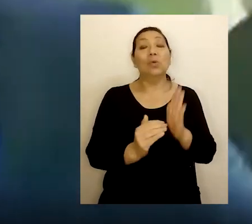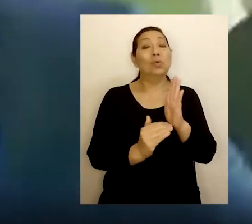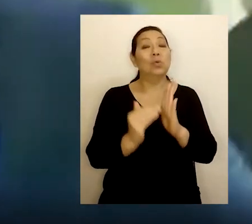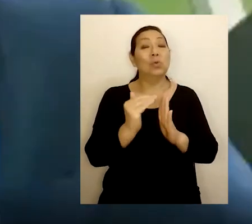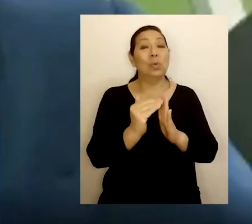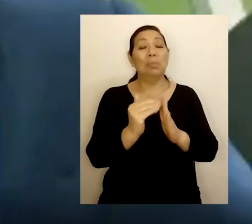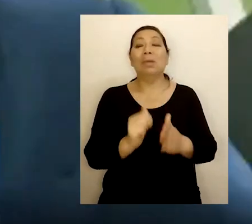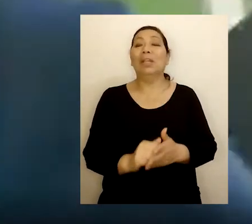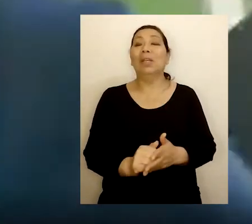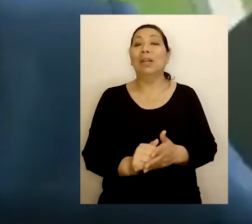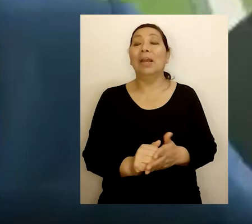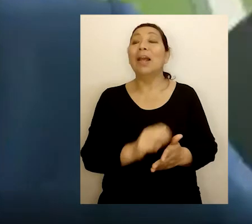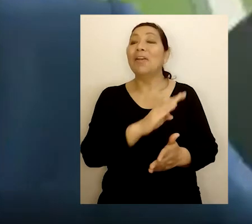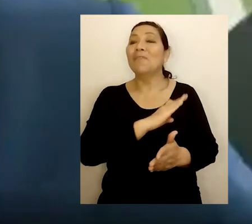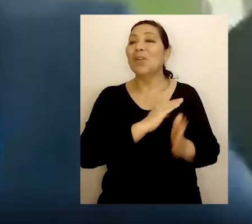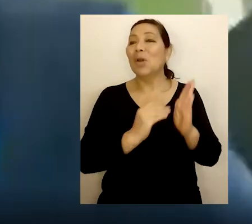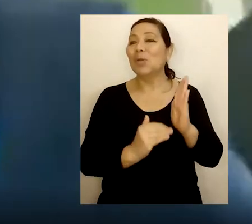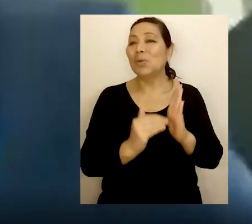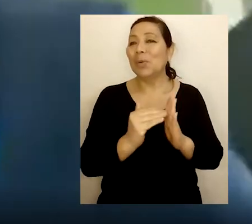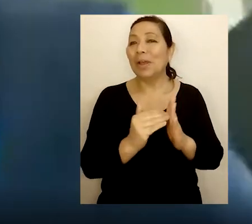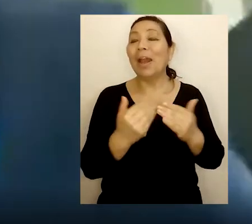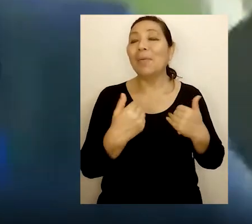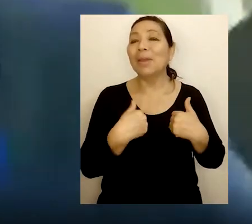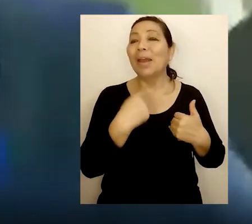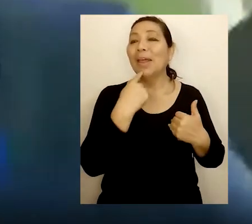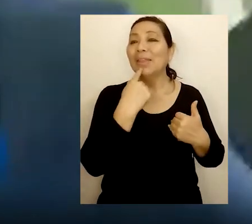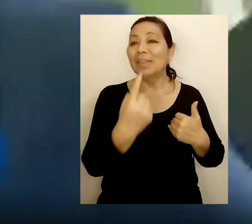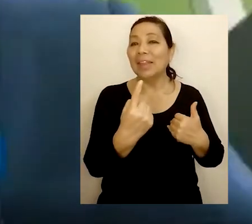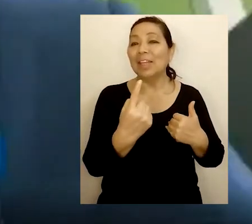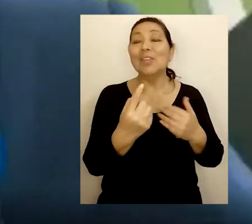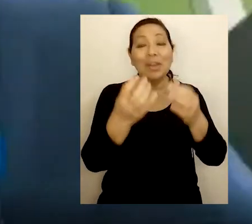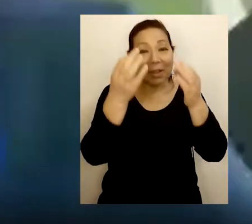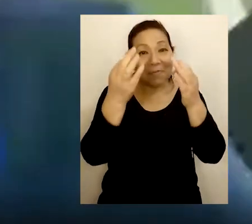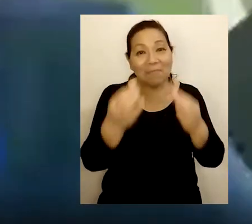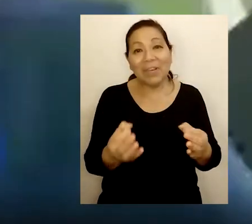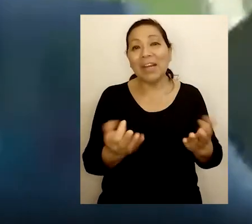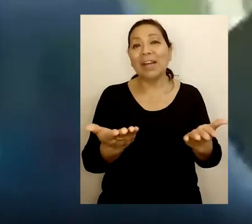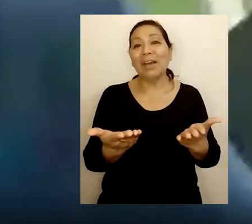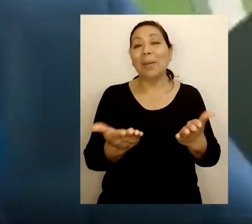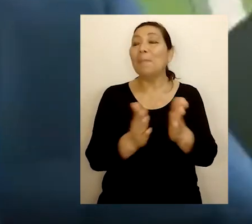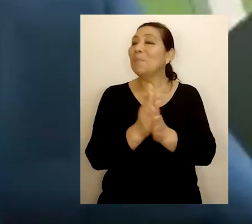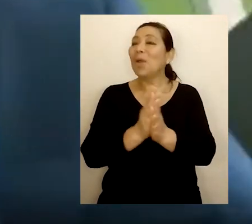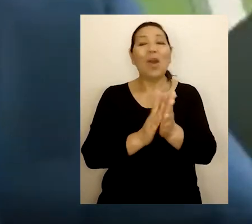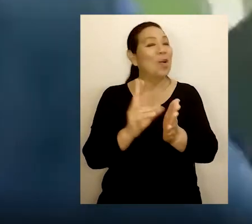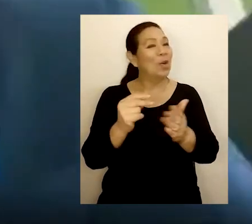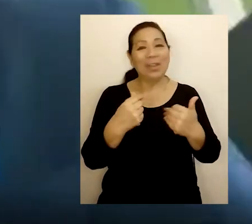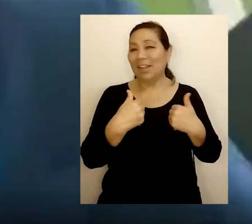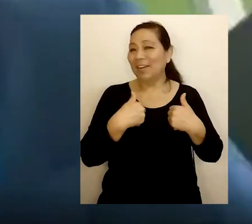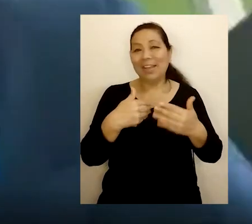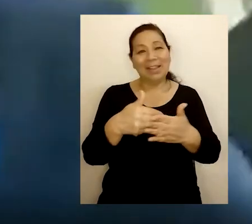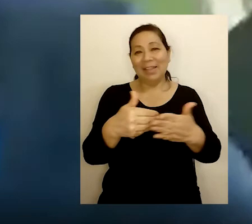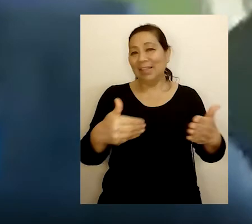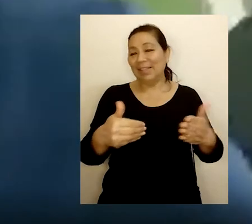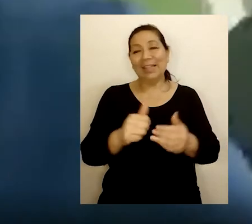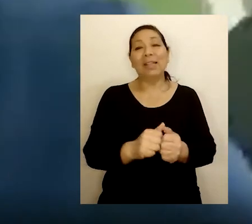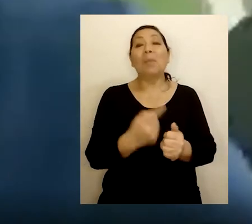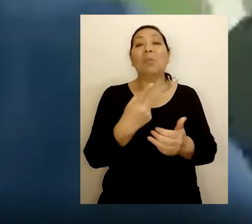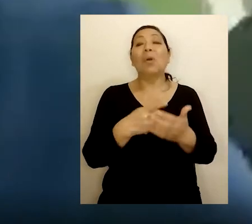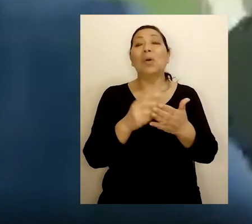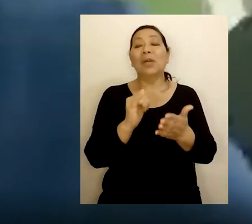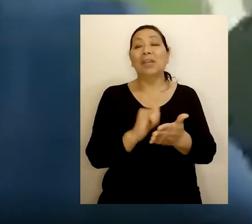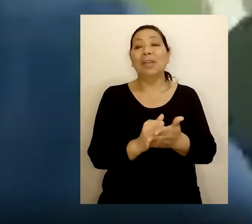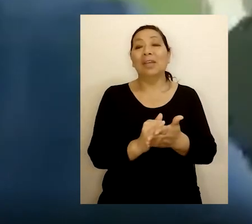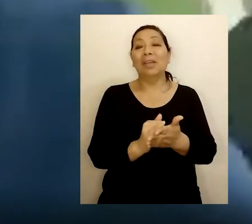en su desestimiento, la Fiscalía Superior había señalado de que en realidad el beneficiario no tenía antecedentes y por lo